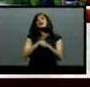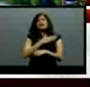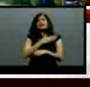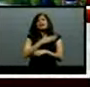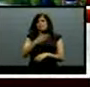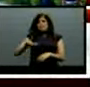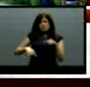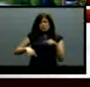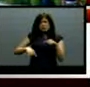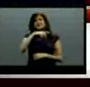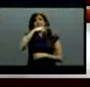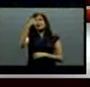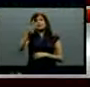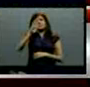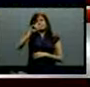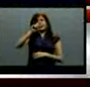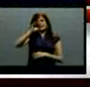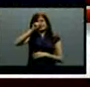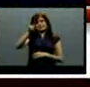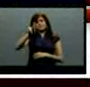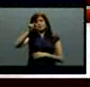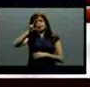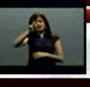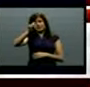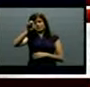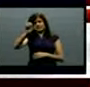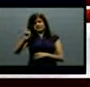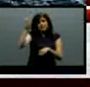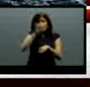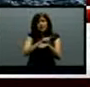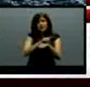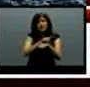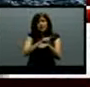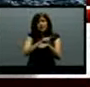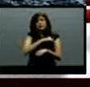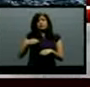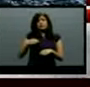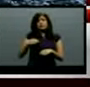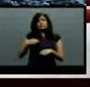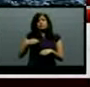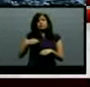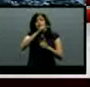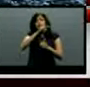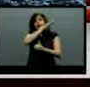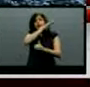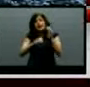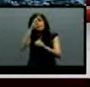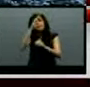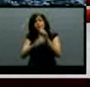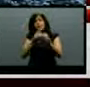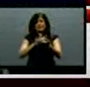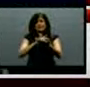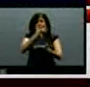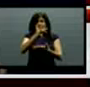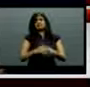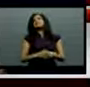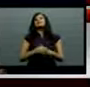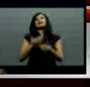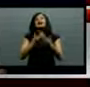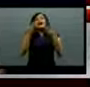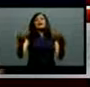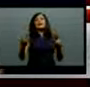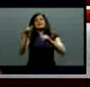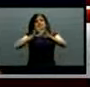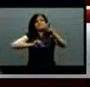años nos está prometiendo resolver muchos problemas como el agua, la basura, la vialidad, la seguridad y bueno,